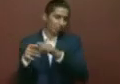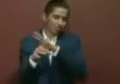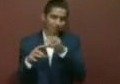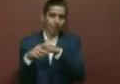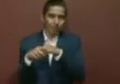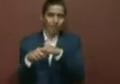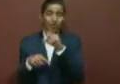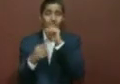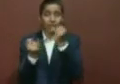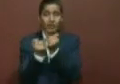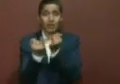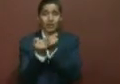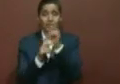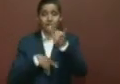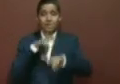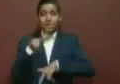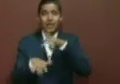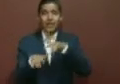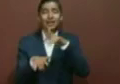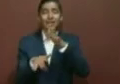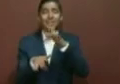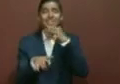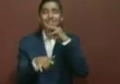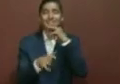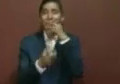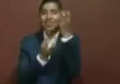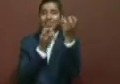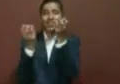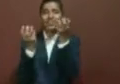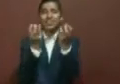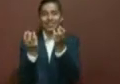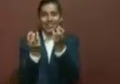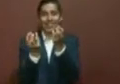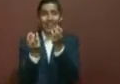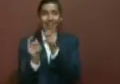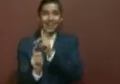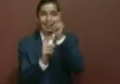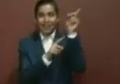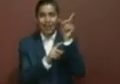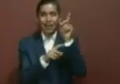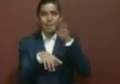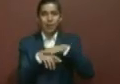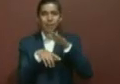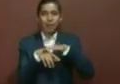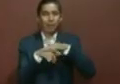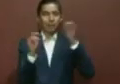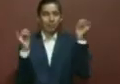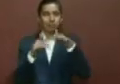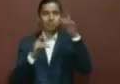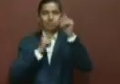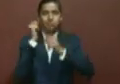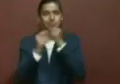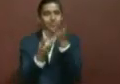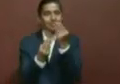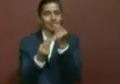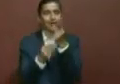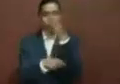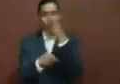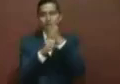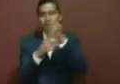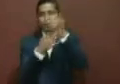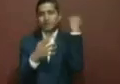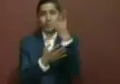Este sábado se inauguró la Feria de la Esfera en Tlalpujahua. Es una de las ferias que más crecimiento ha tenido. El año pasado superó